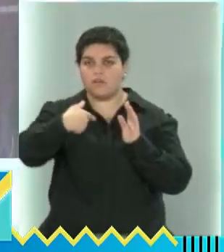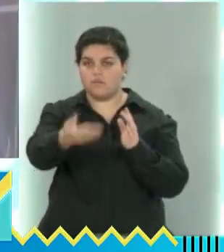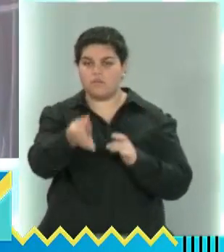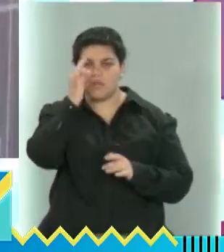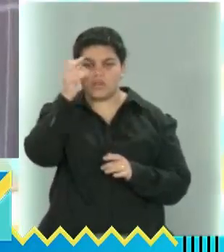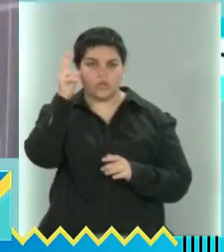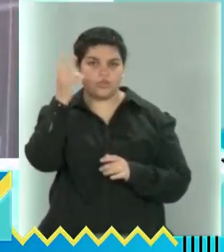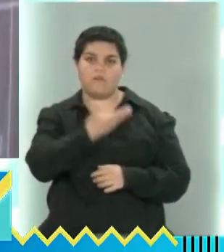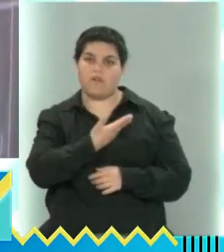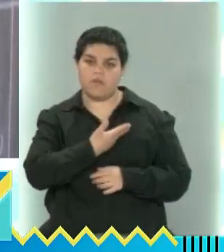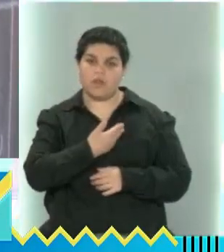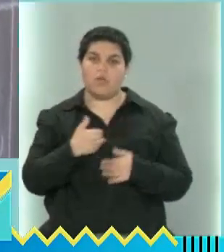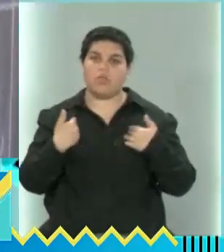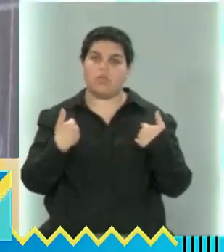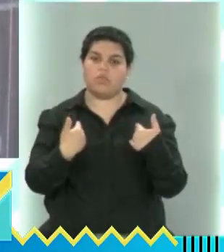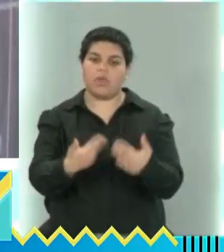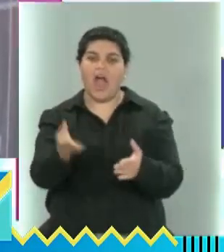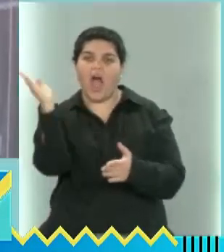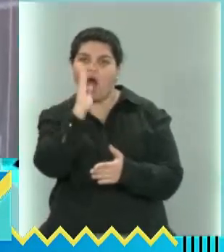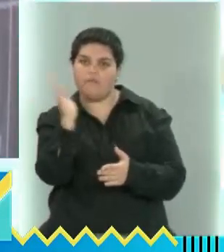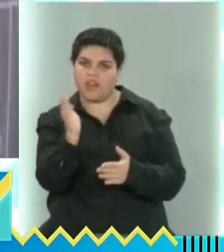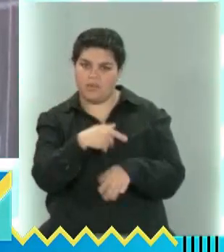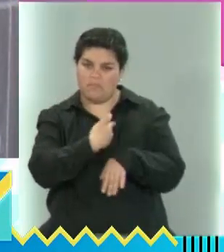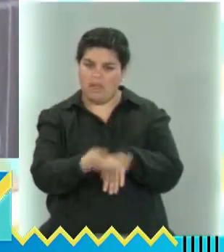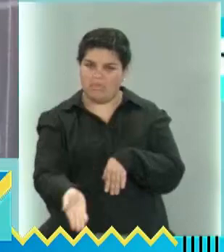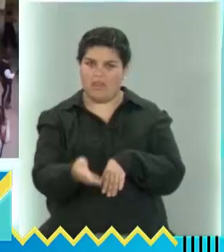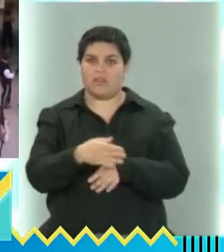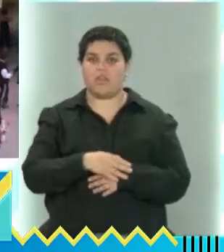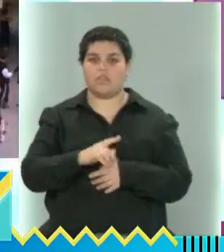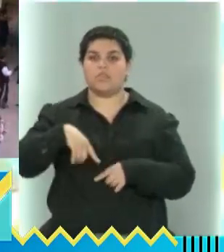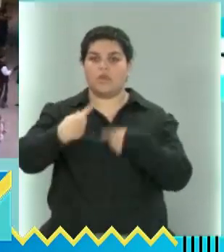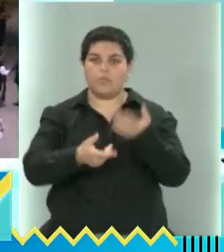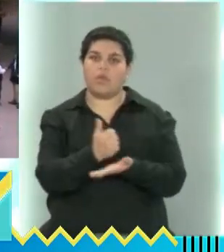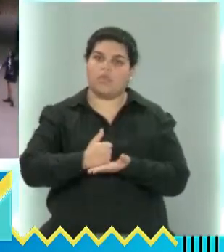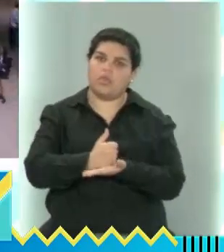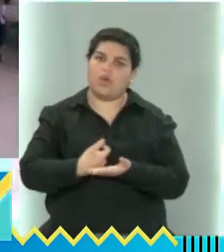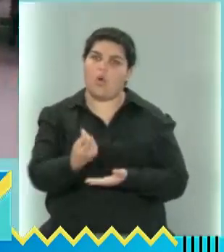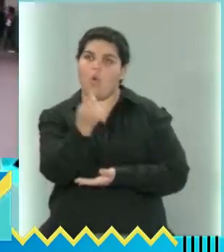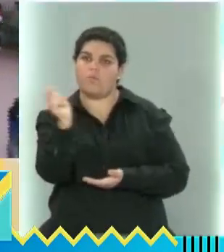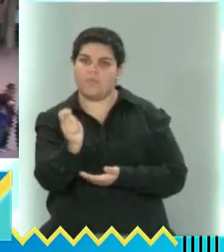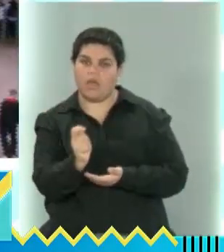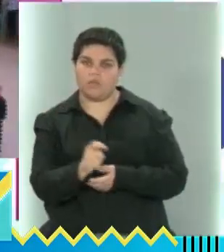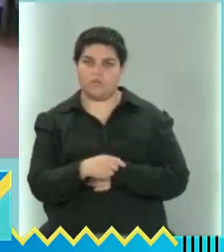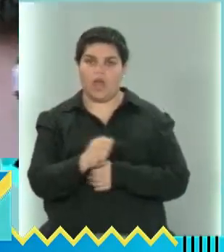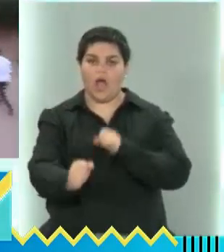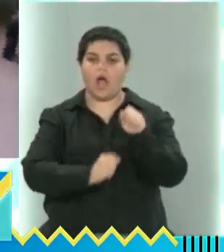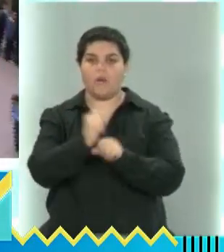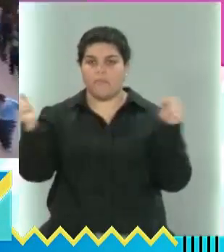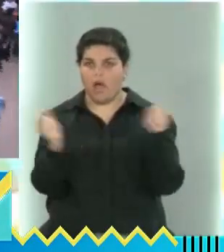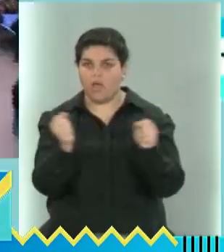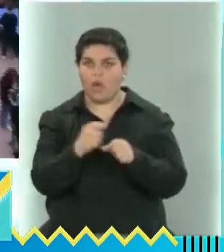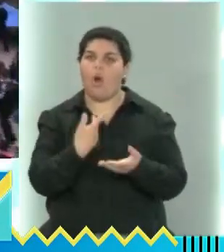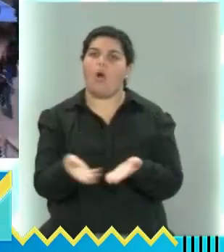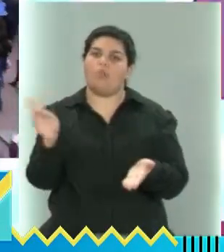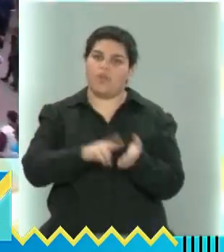febrero, darse un tiempo hasta abril para convocarla, esperar un mes hasta mayo para volver a convocar la paritaria, y